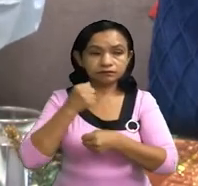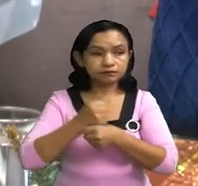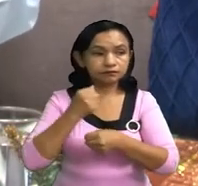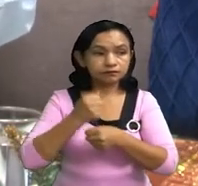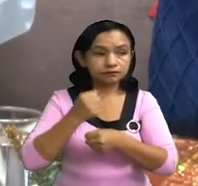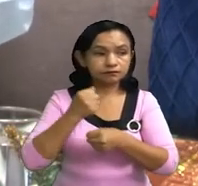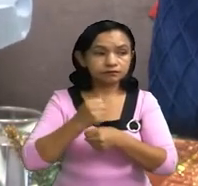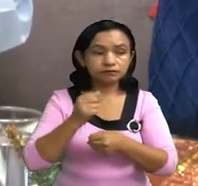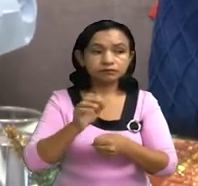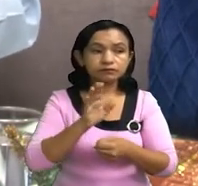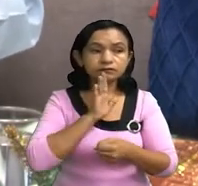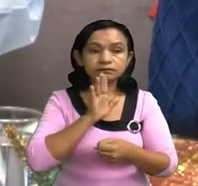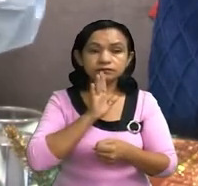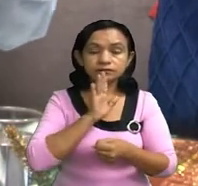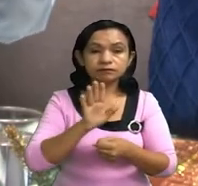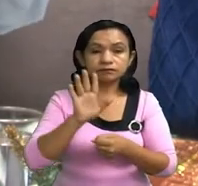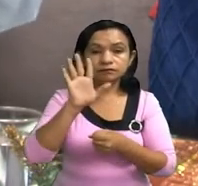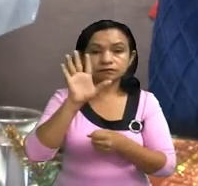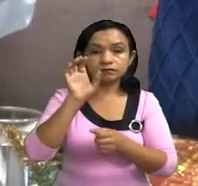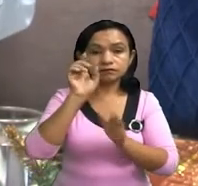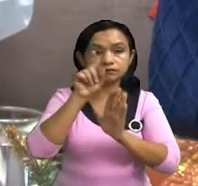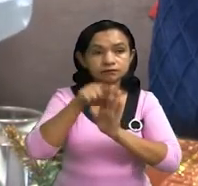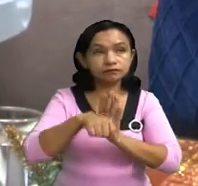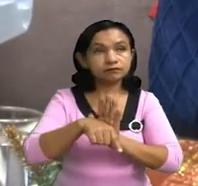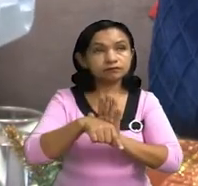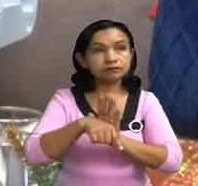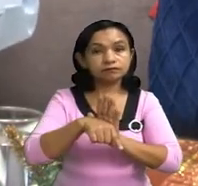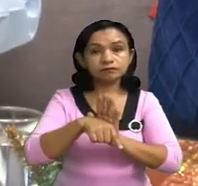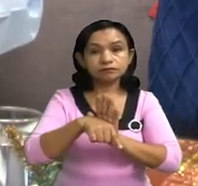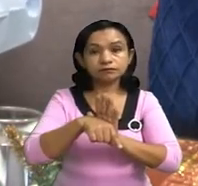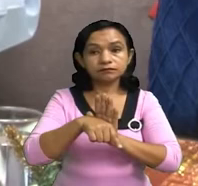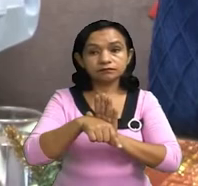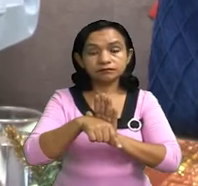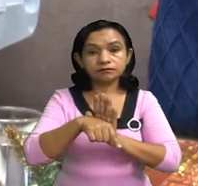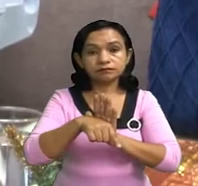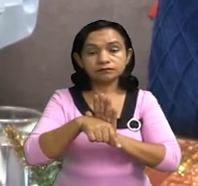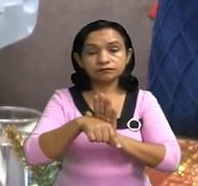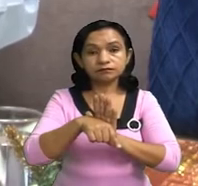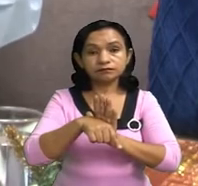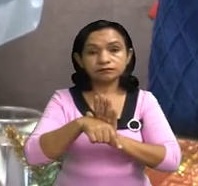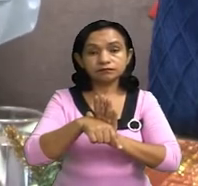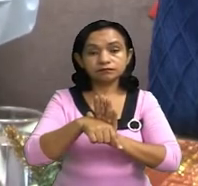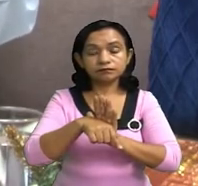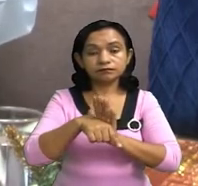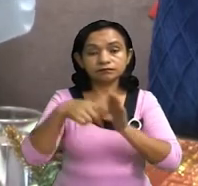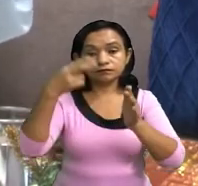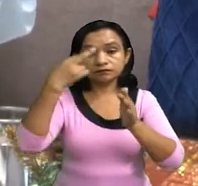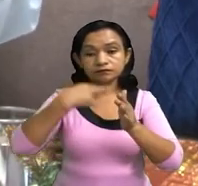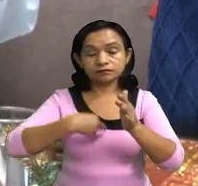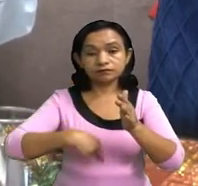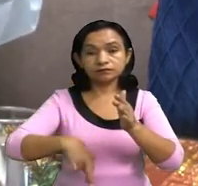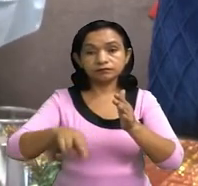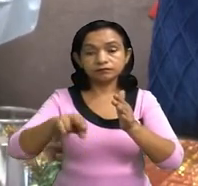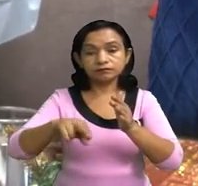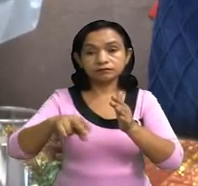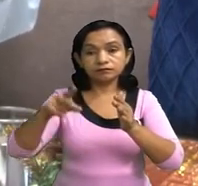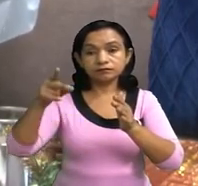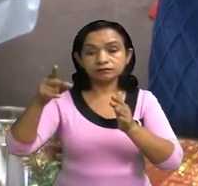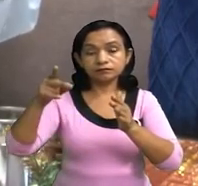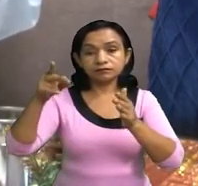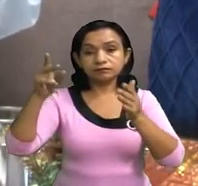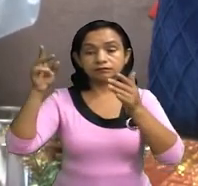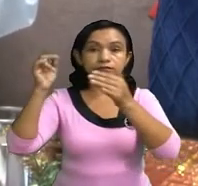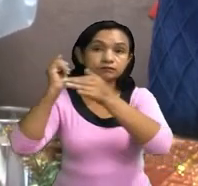cuando conversamos durante 50 minutos en la anunciatura con el delegado del Papa acá y del